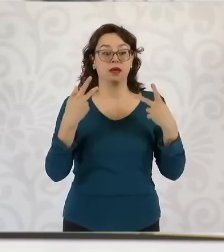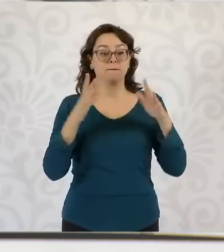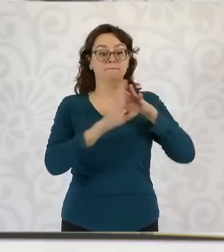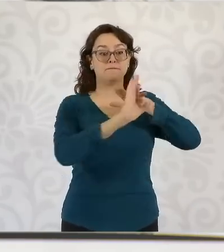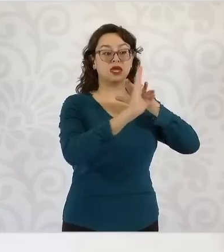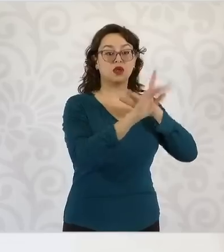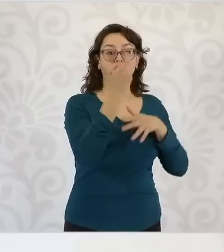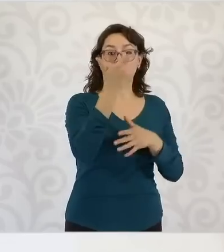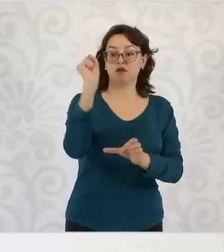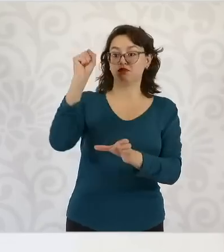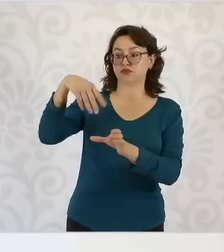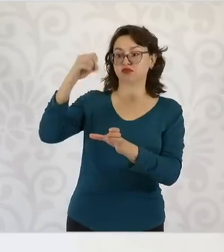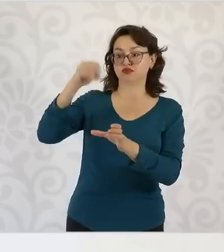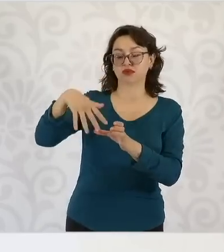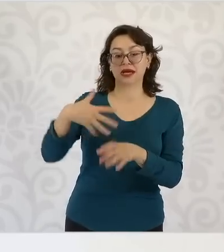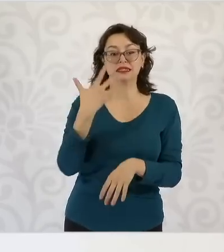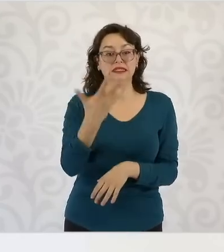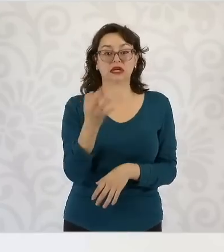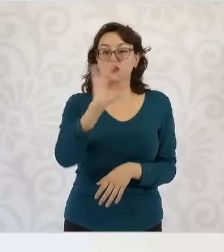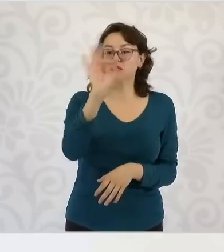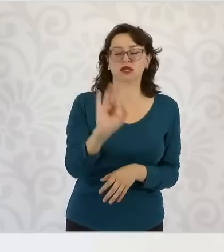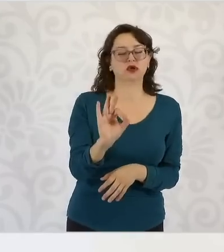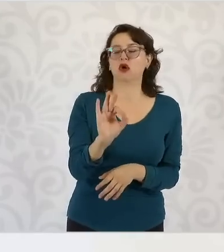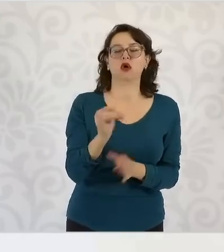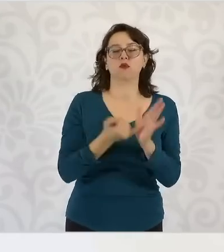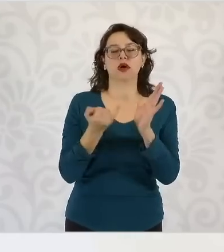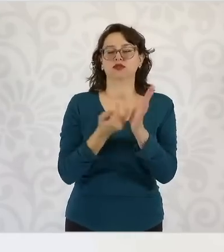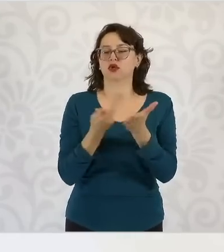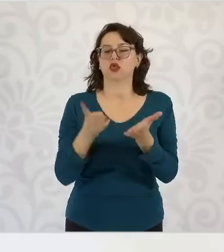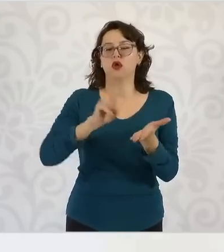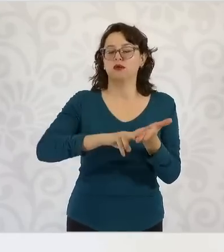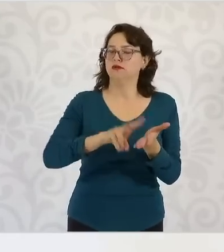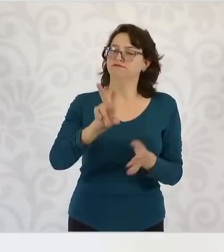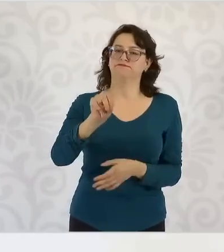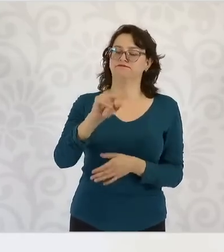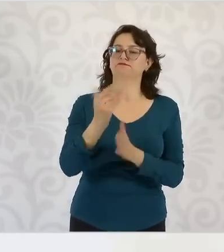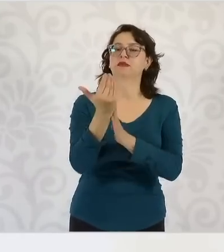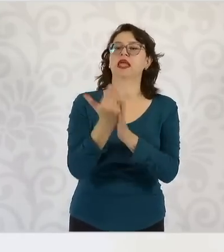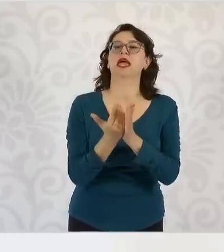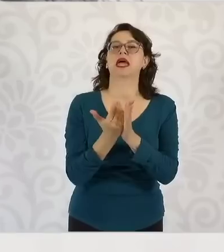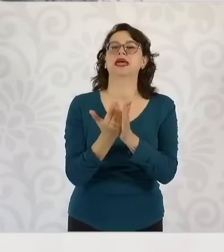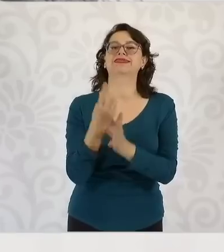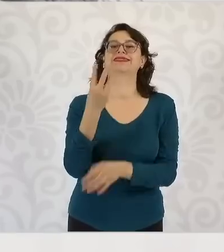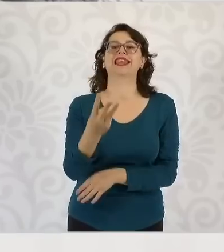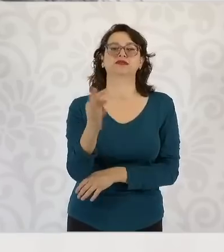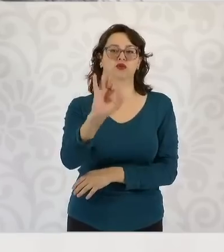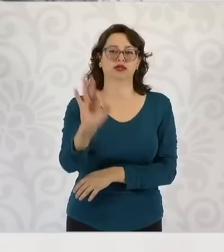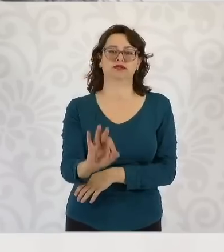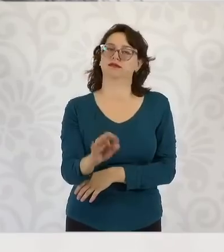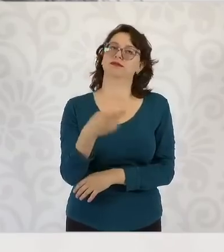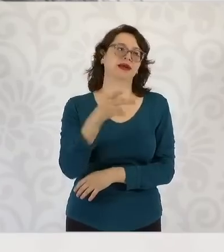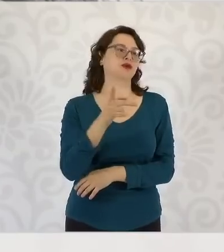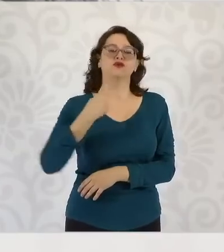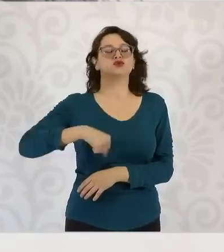tuvo una disminución del 5 al 3.5%. De todas maneras, nosotros no queremos que haya impuesto. Entonces vamos a seguir